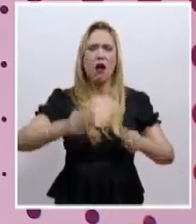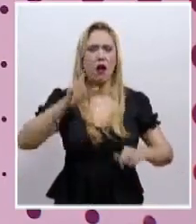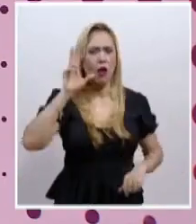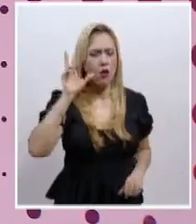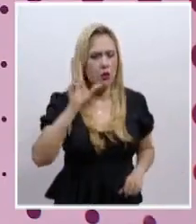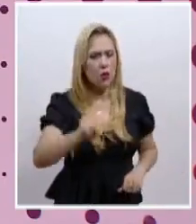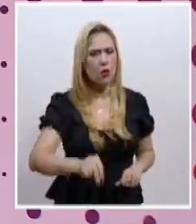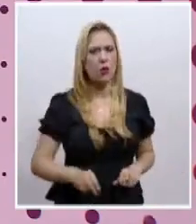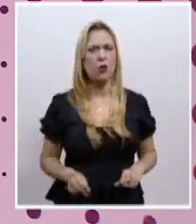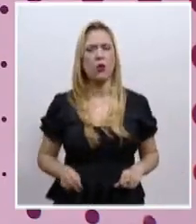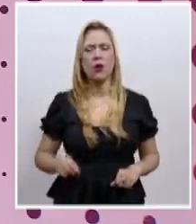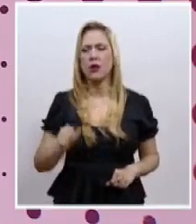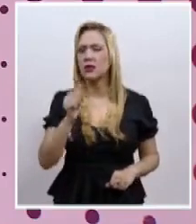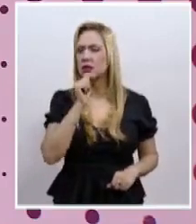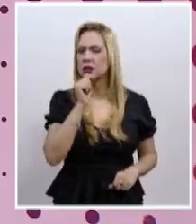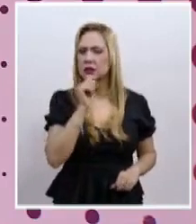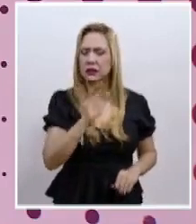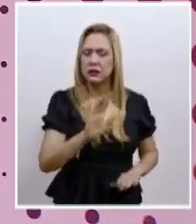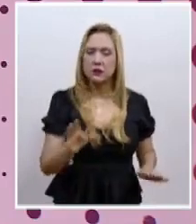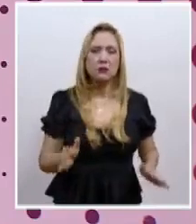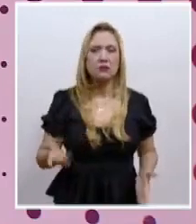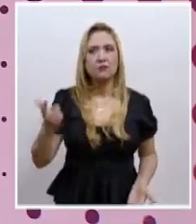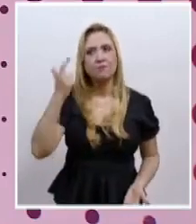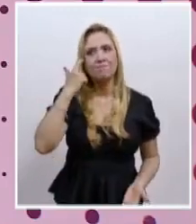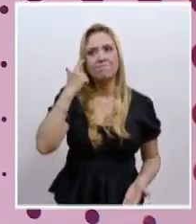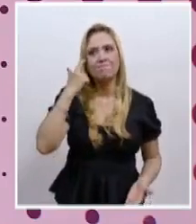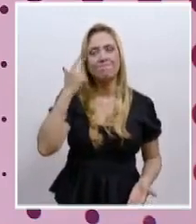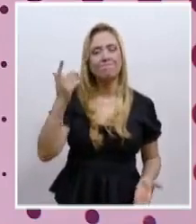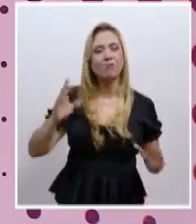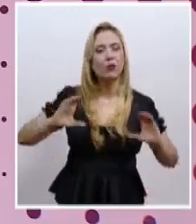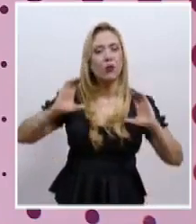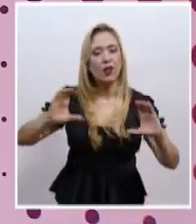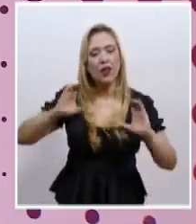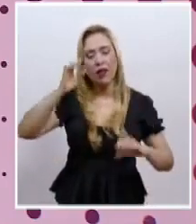dinero, todavía no tenemos esa cultura de cuidar